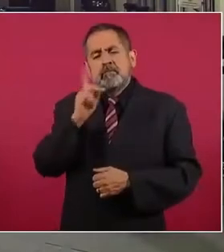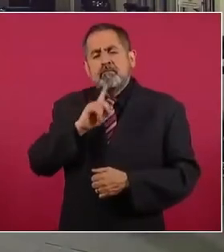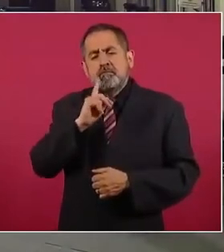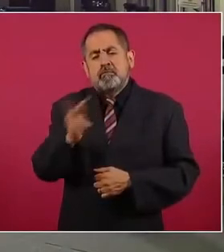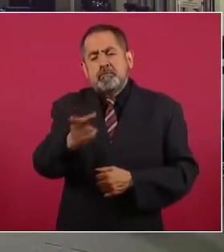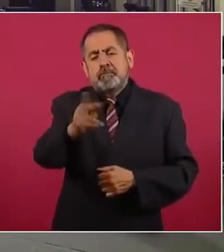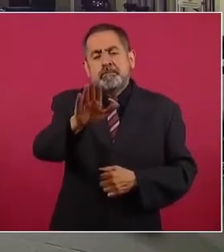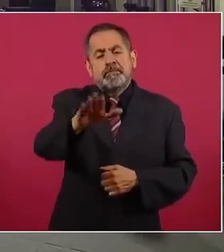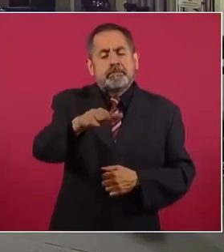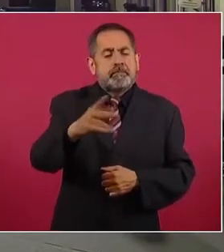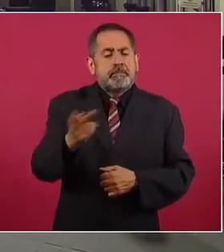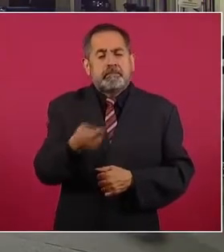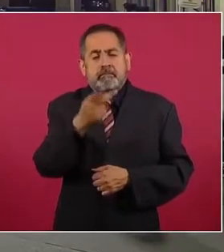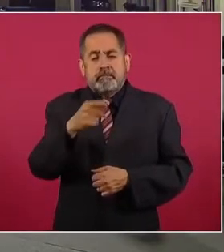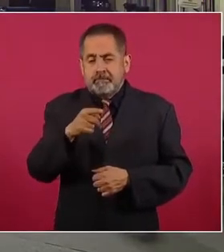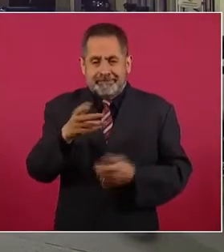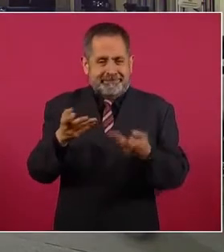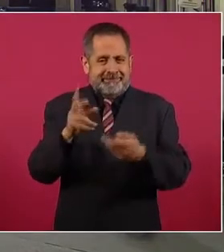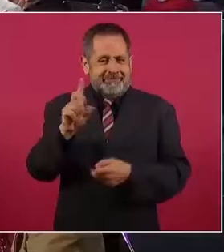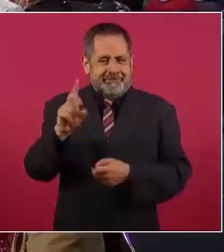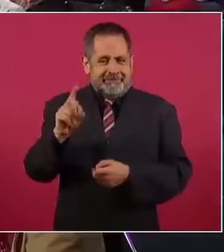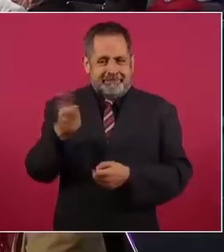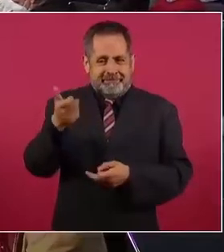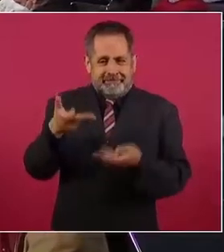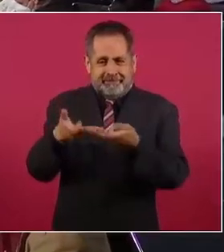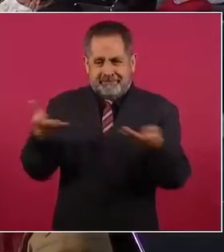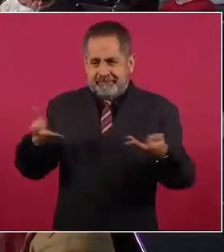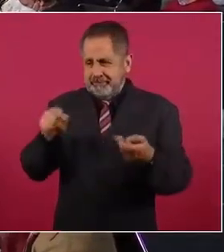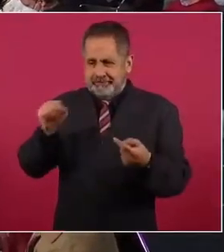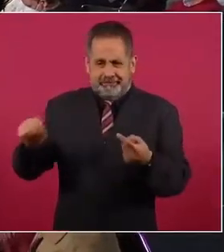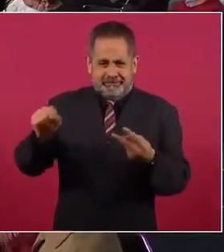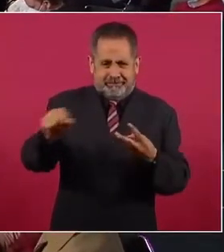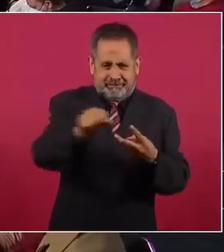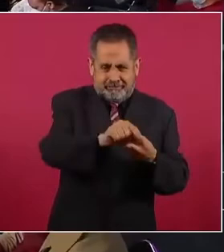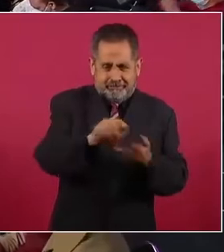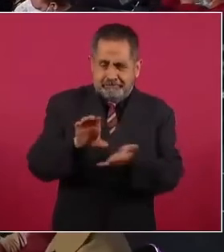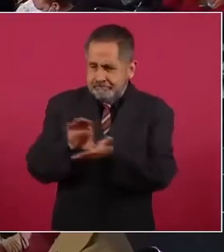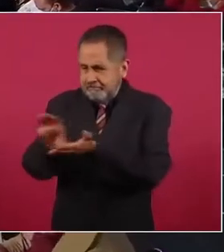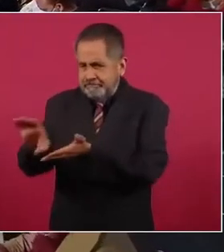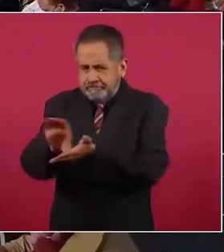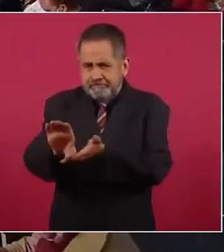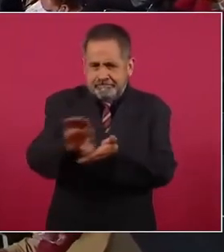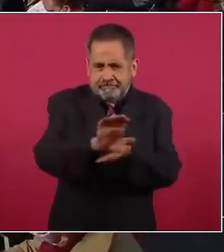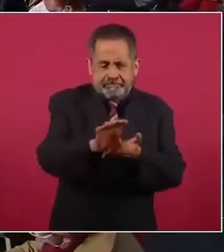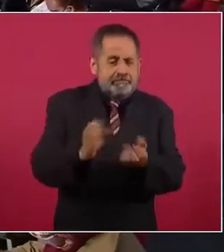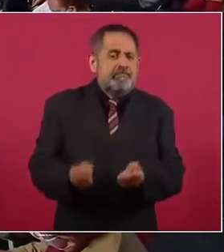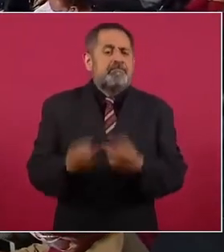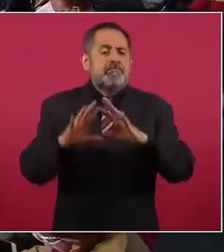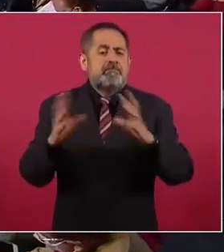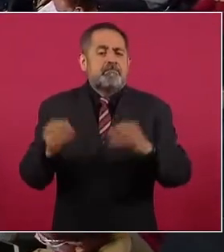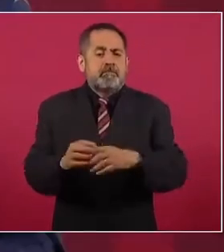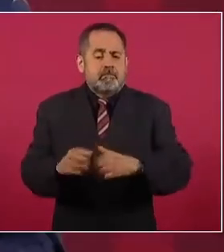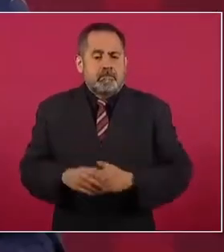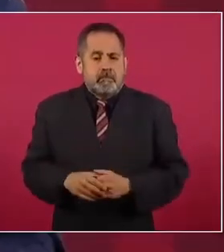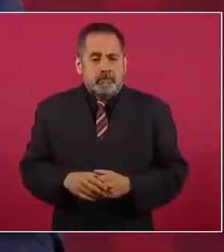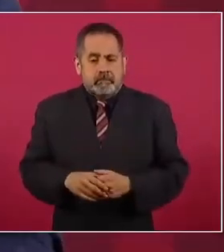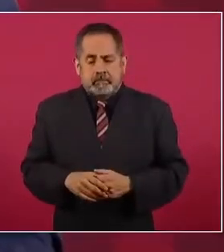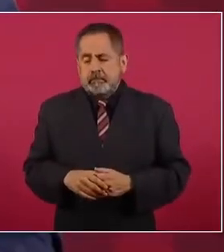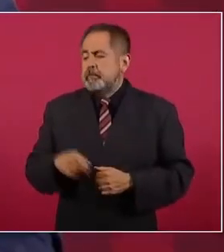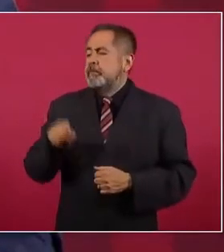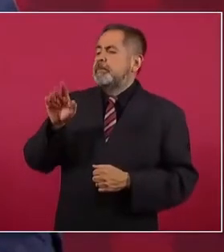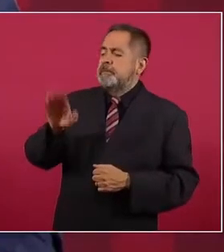La expropiación de 36 predios, ¿de cuánto es y cuándo se…? Eso se hace a partir de avalúos.